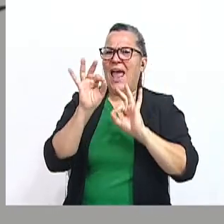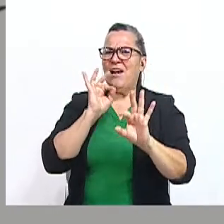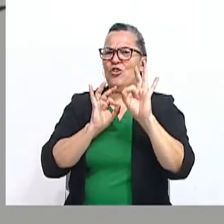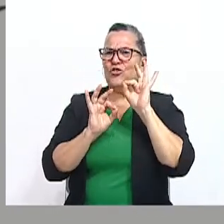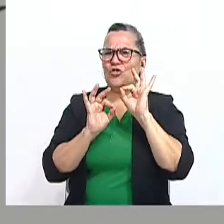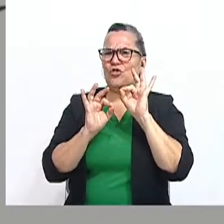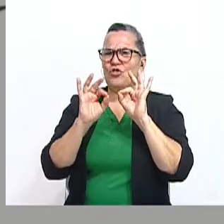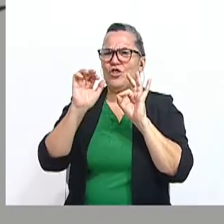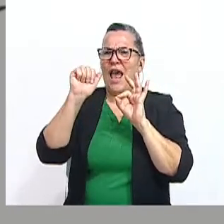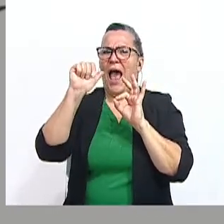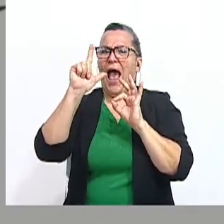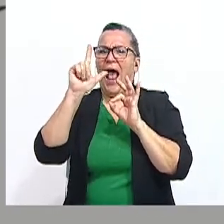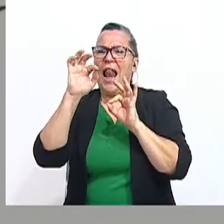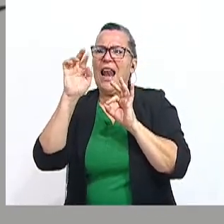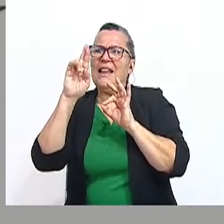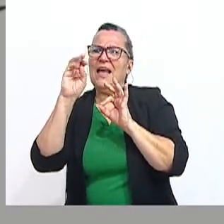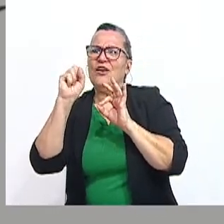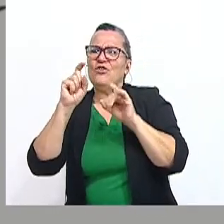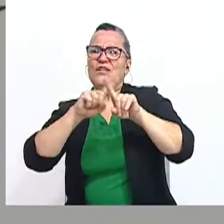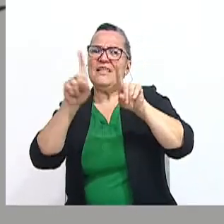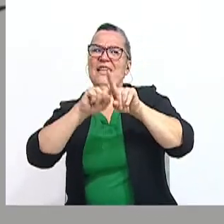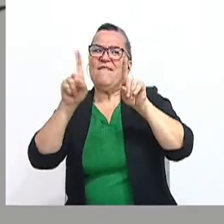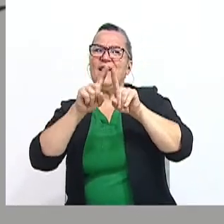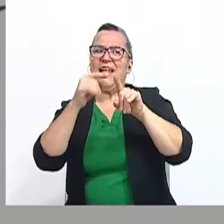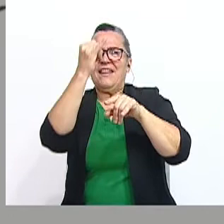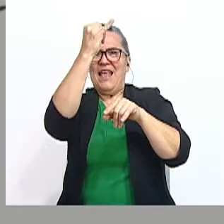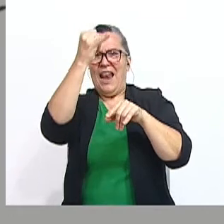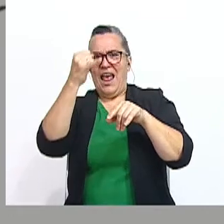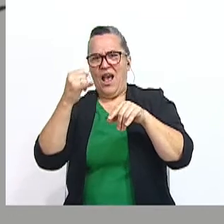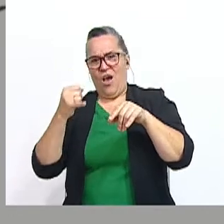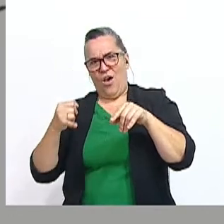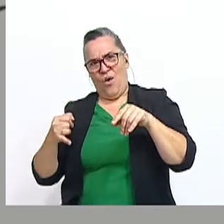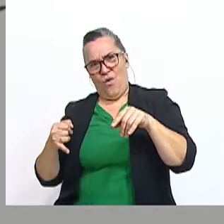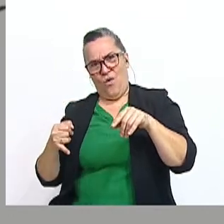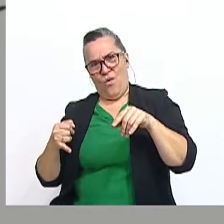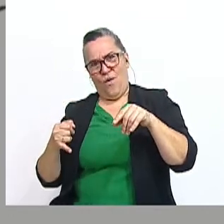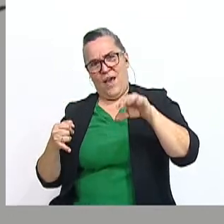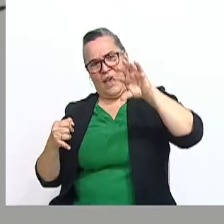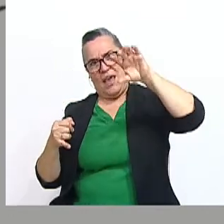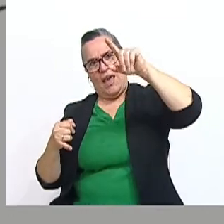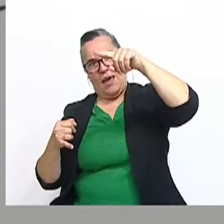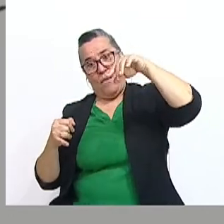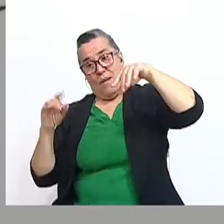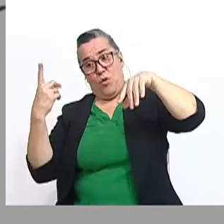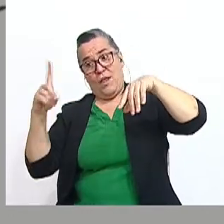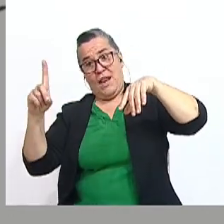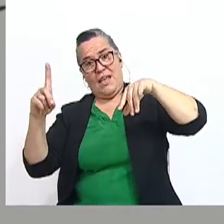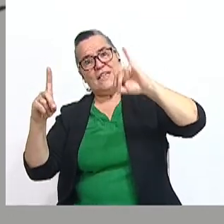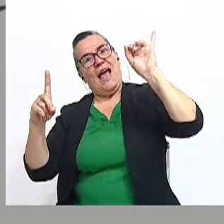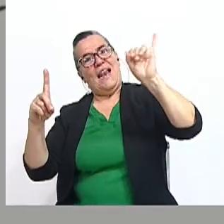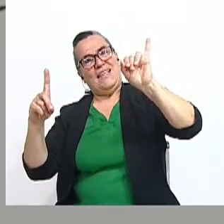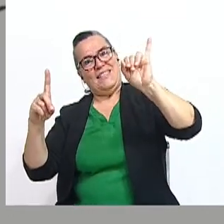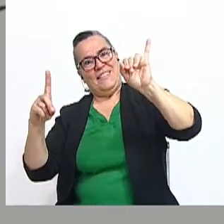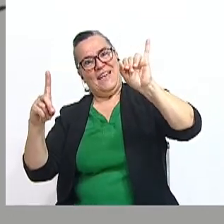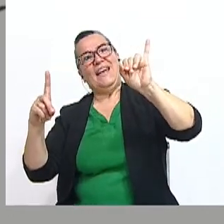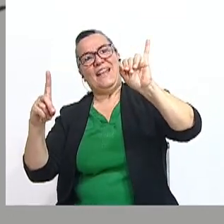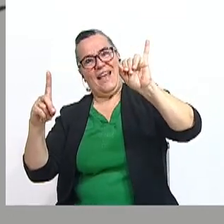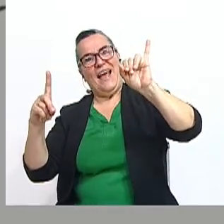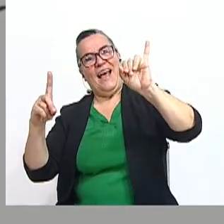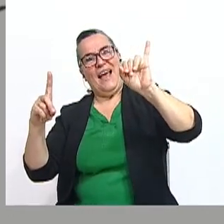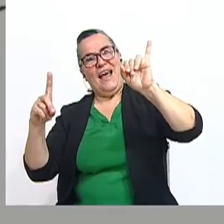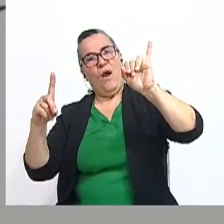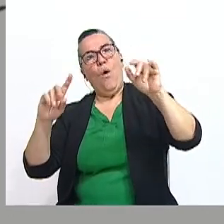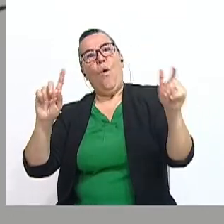paso. Alternos es que estén en diferente lado de la recta transversal, que si está a la derecha, el otro tiene que estar a la izquierda